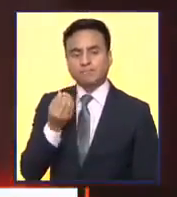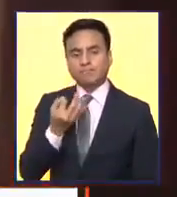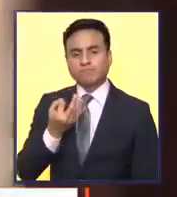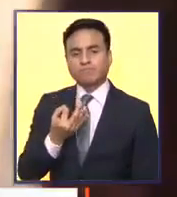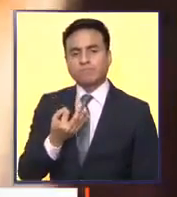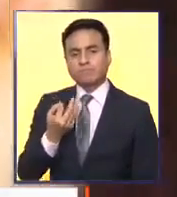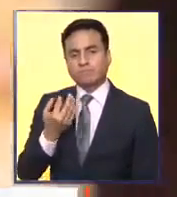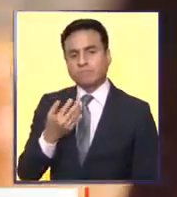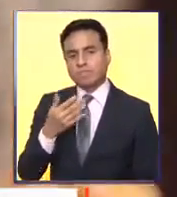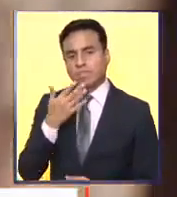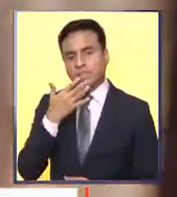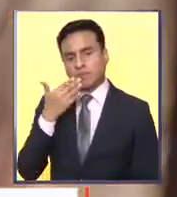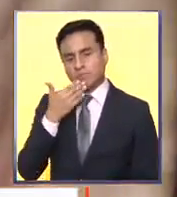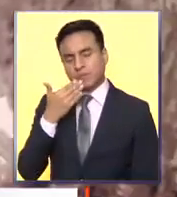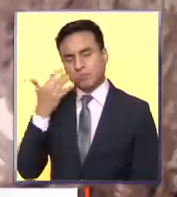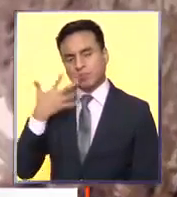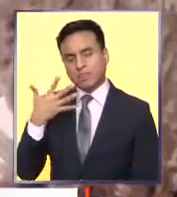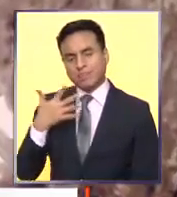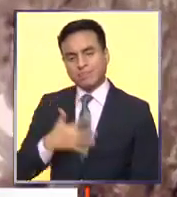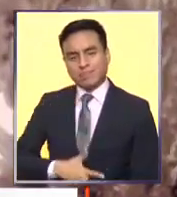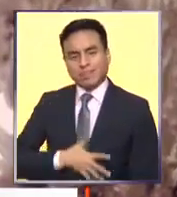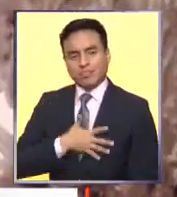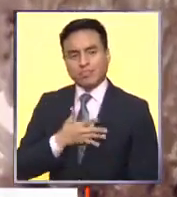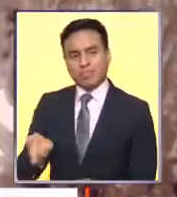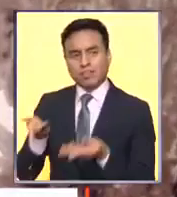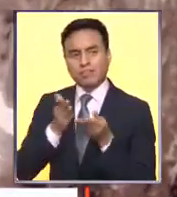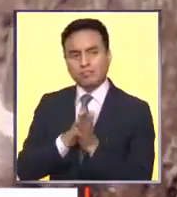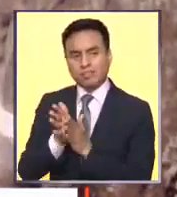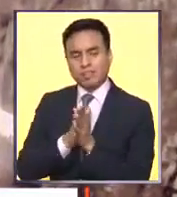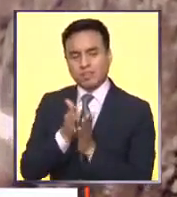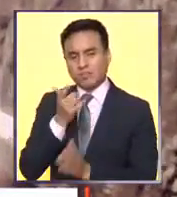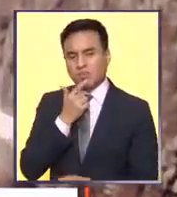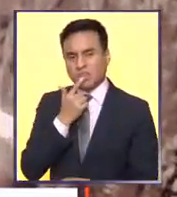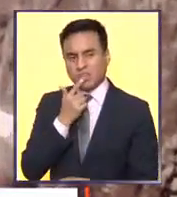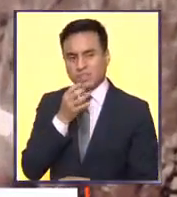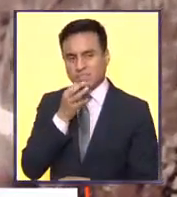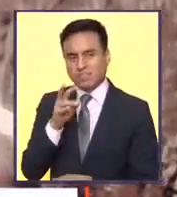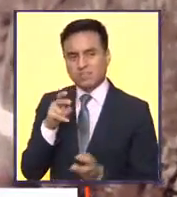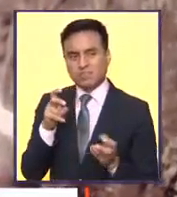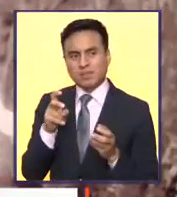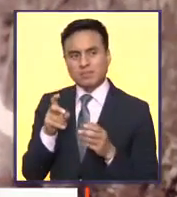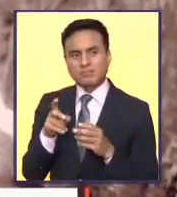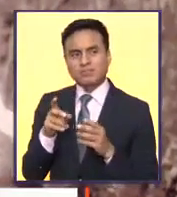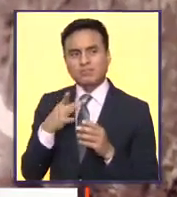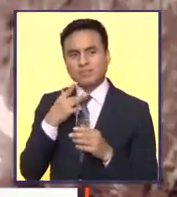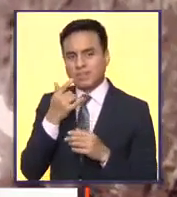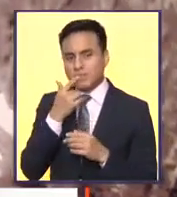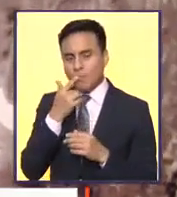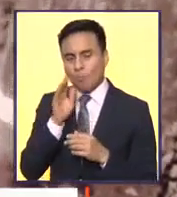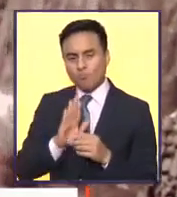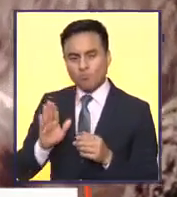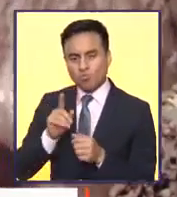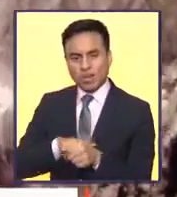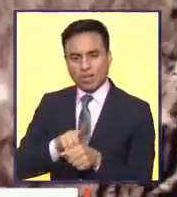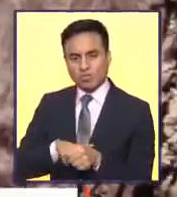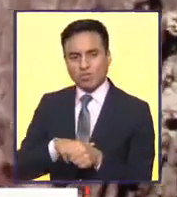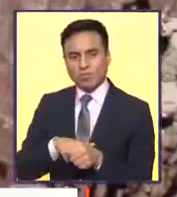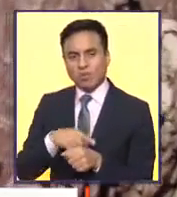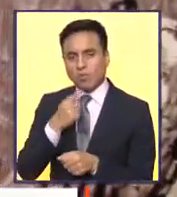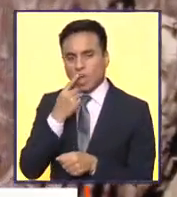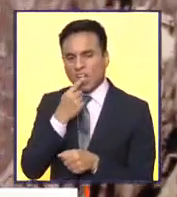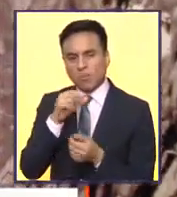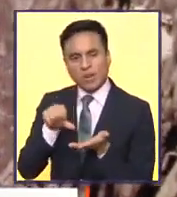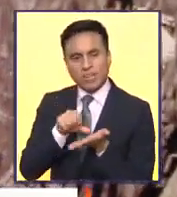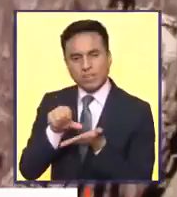Muy importante también la sensación que te deja un chocolate en la boca. El no sentir que es algo empalagoso, que queda mucho rato ahí con la boca un poco grasienta.